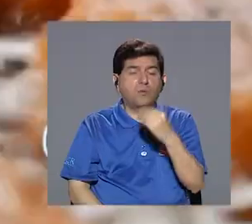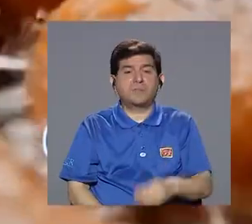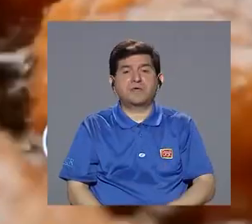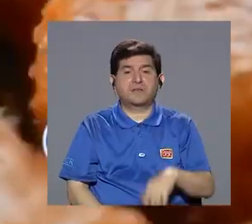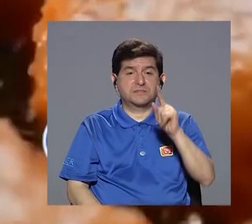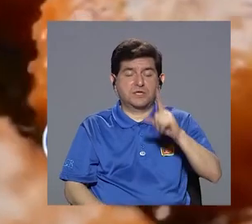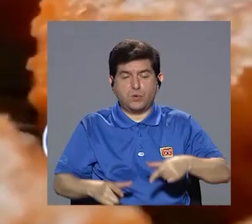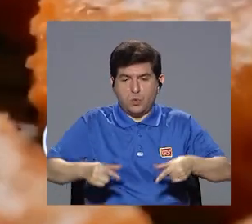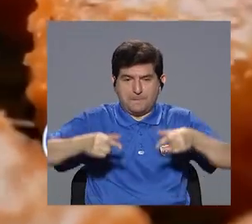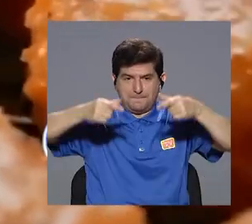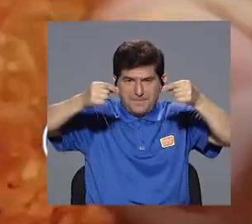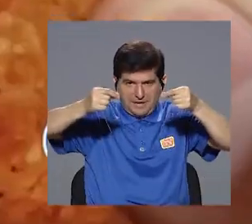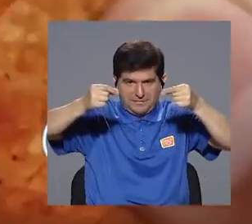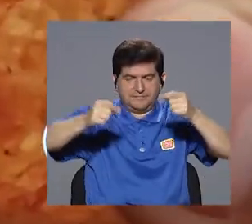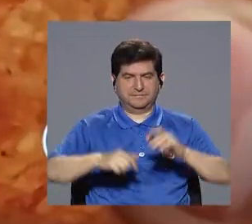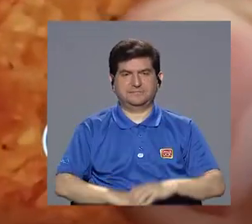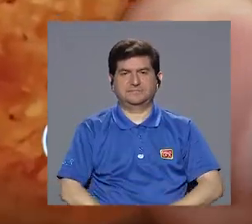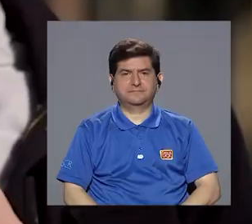de paquetito.